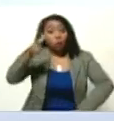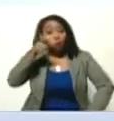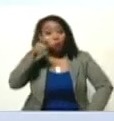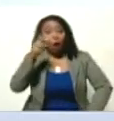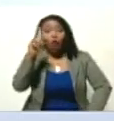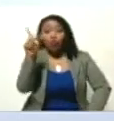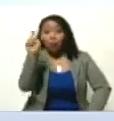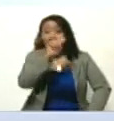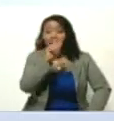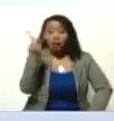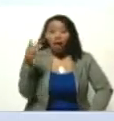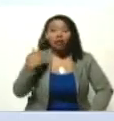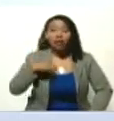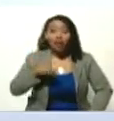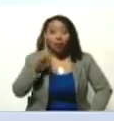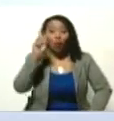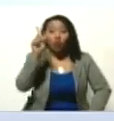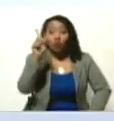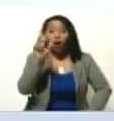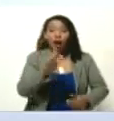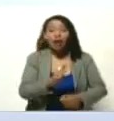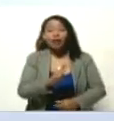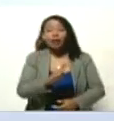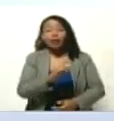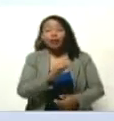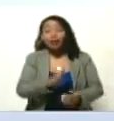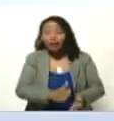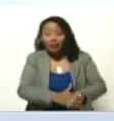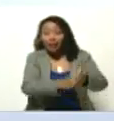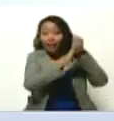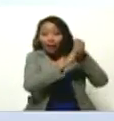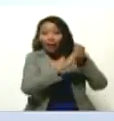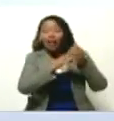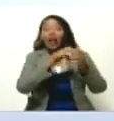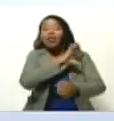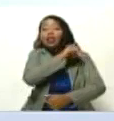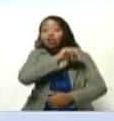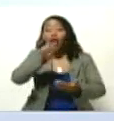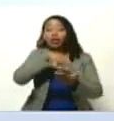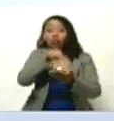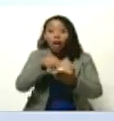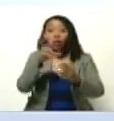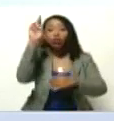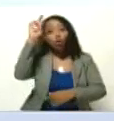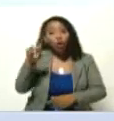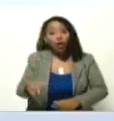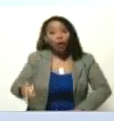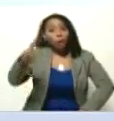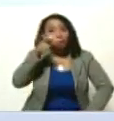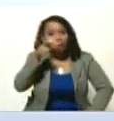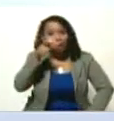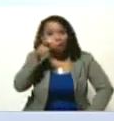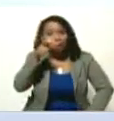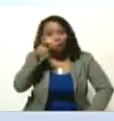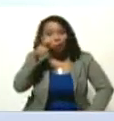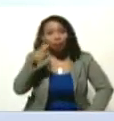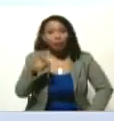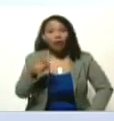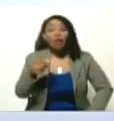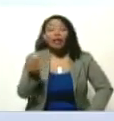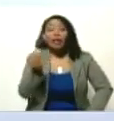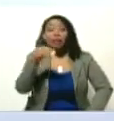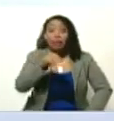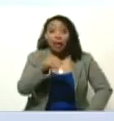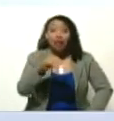mes, tenemos al menos un dirigente de la Dirección Nacional, debe estar allá todos los días. Y además informar a la